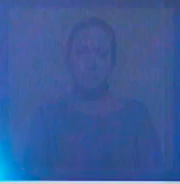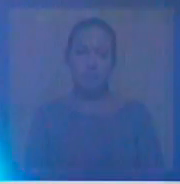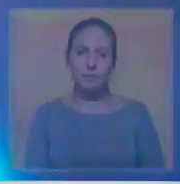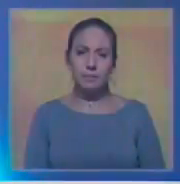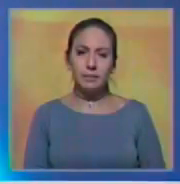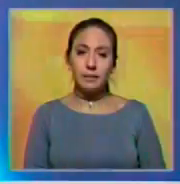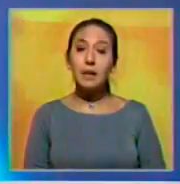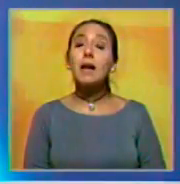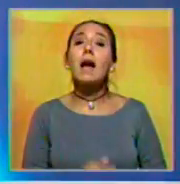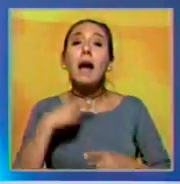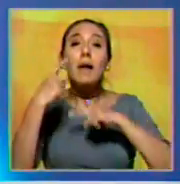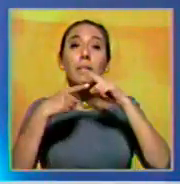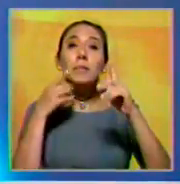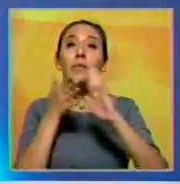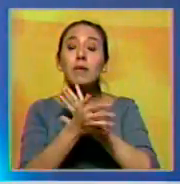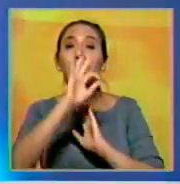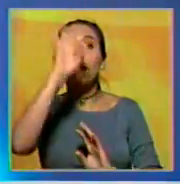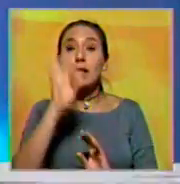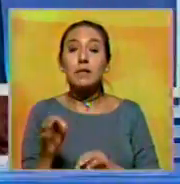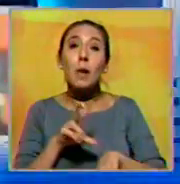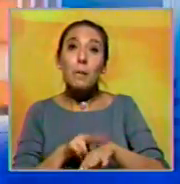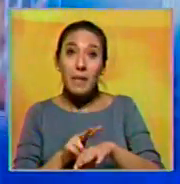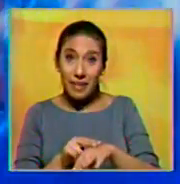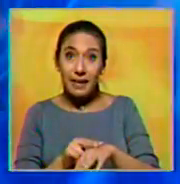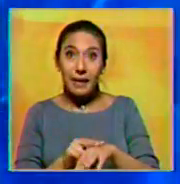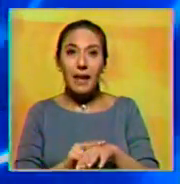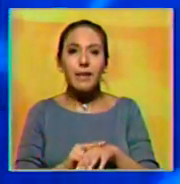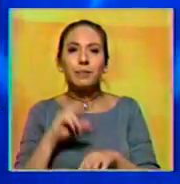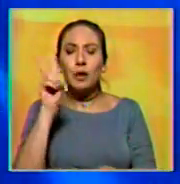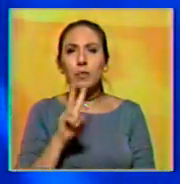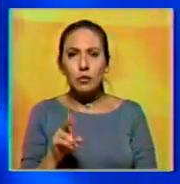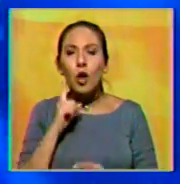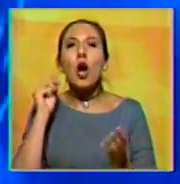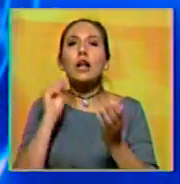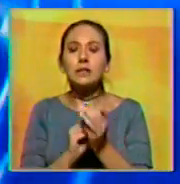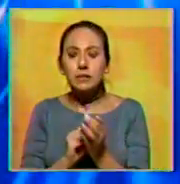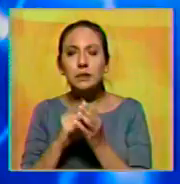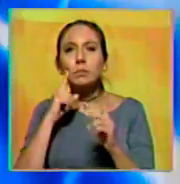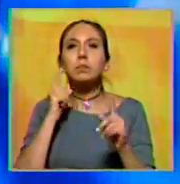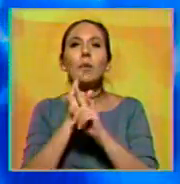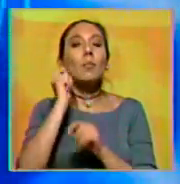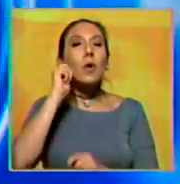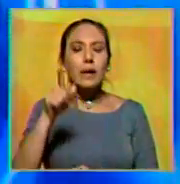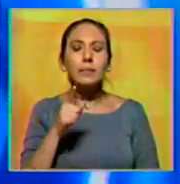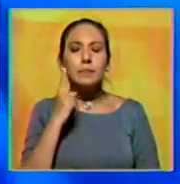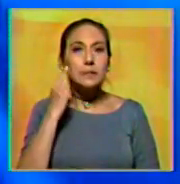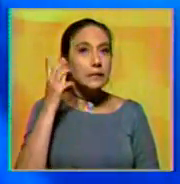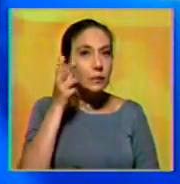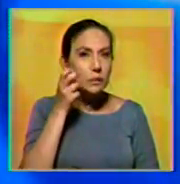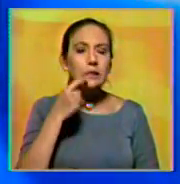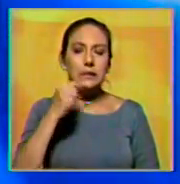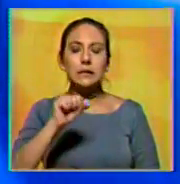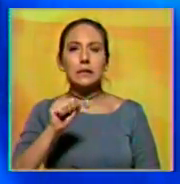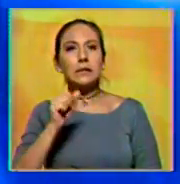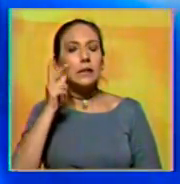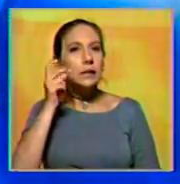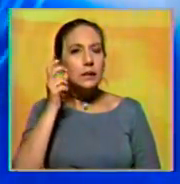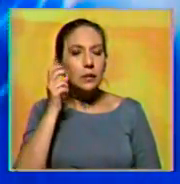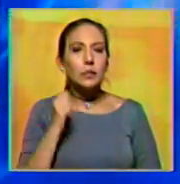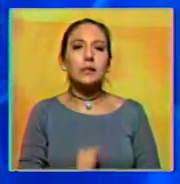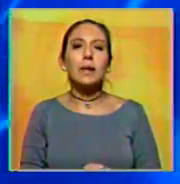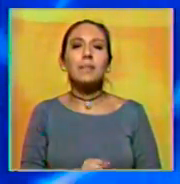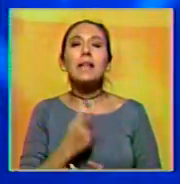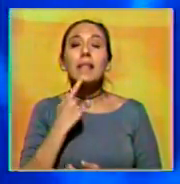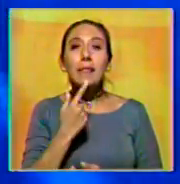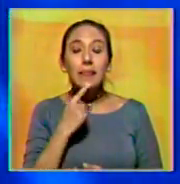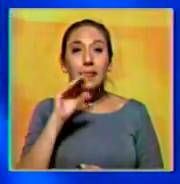Amigos, volvemos a la Federación Médica Venezolana. A esta hora hacemos un contacto nuevamente con nuestra compañera Claudia Andrade. Claudia, ¿me copias? Sí, te escucho perfectamente, Ana. Sabemos,